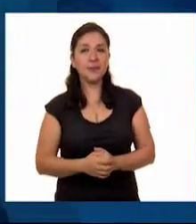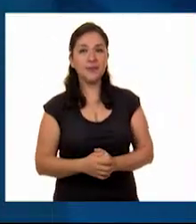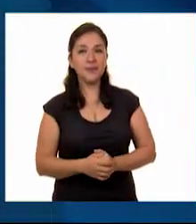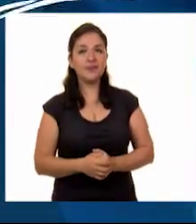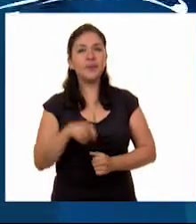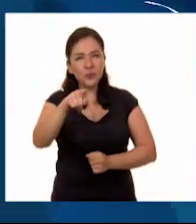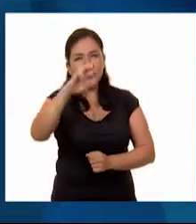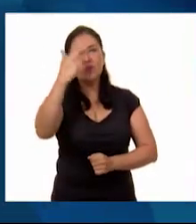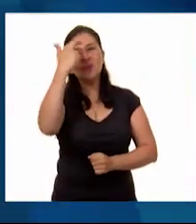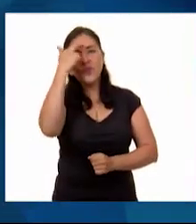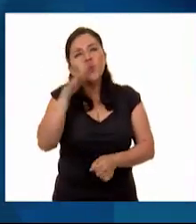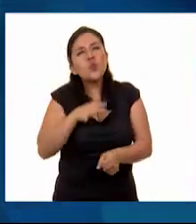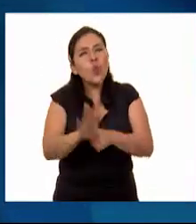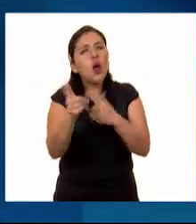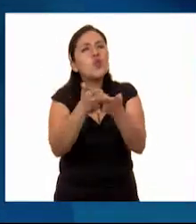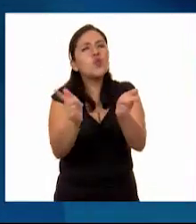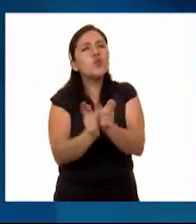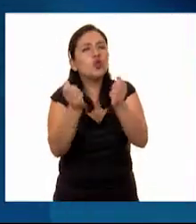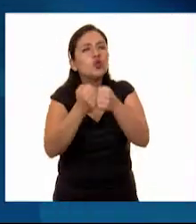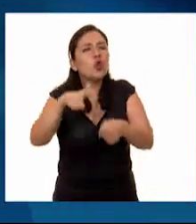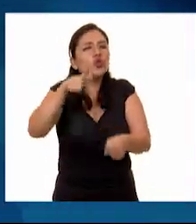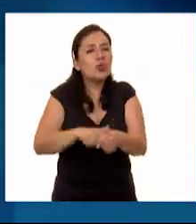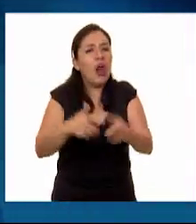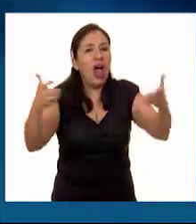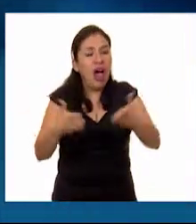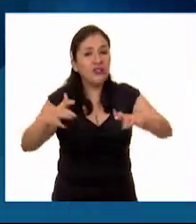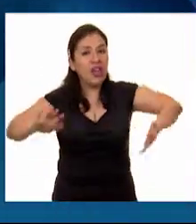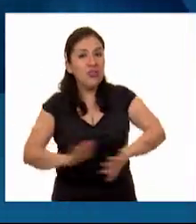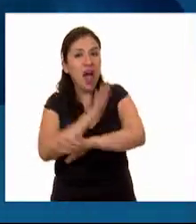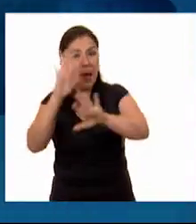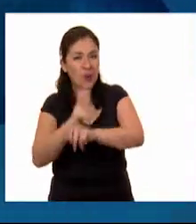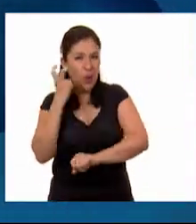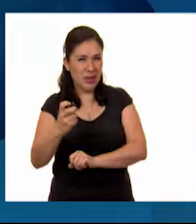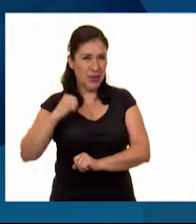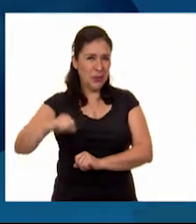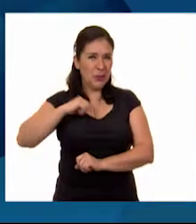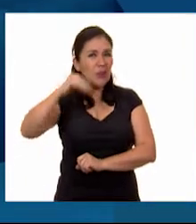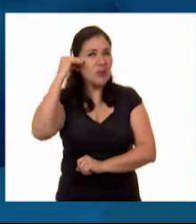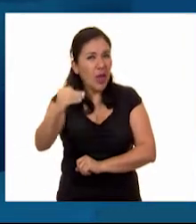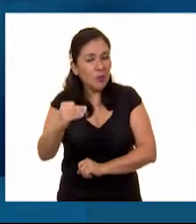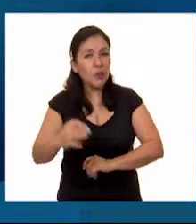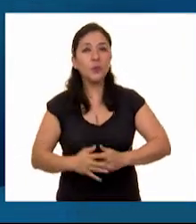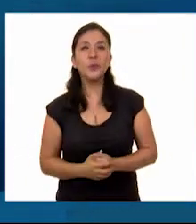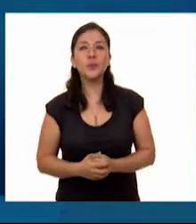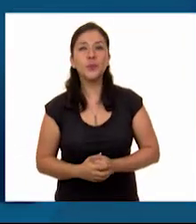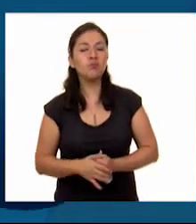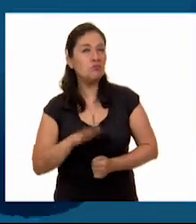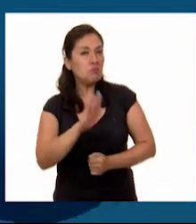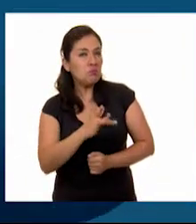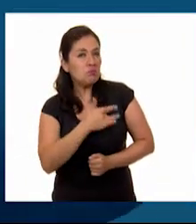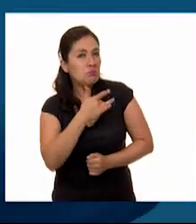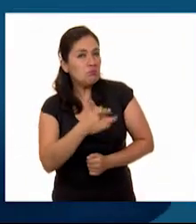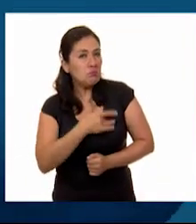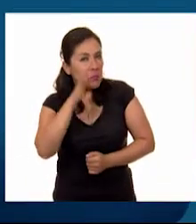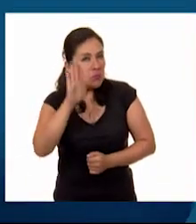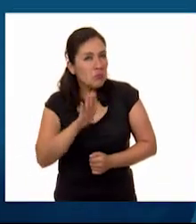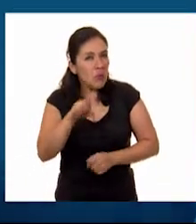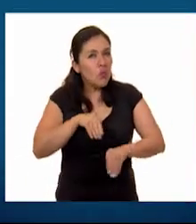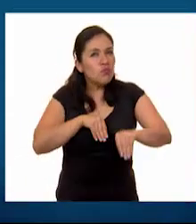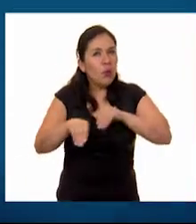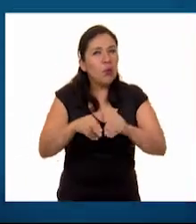¿Recuerdan qué grupos sociales se movilizaron durante esta época? Si no mal recuerdo, se trató del